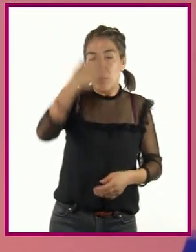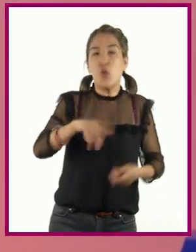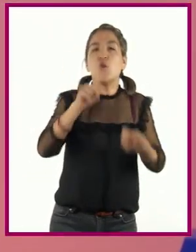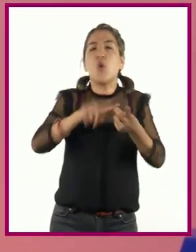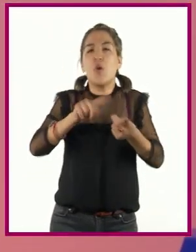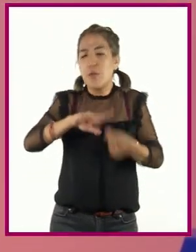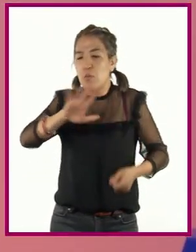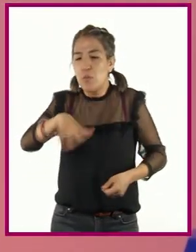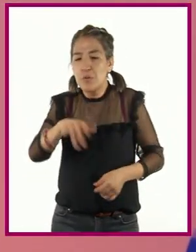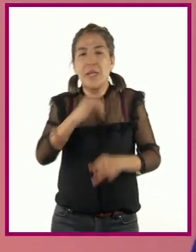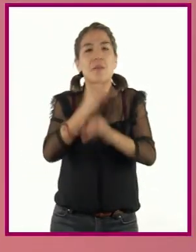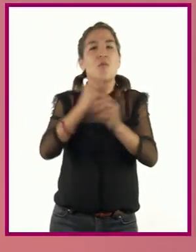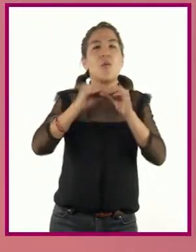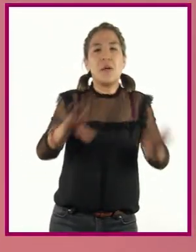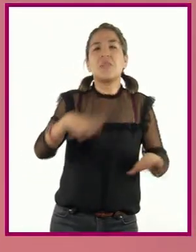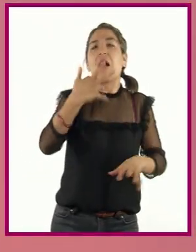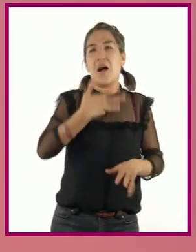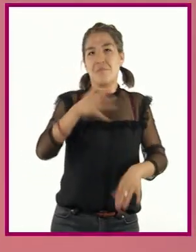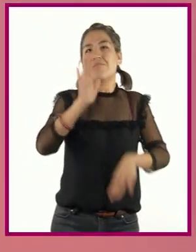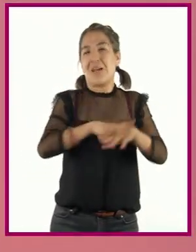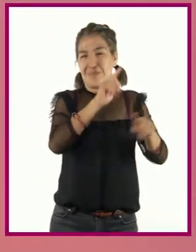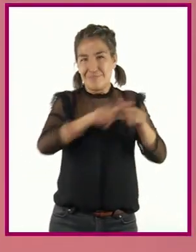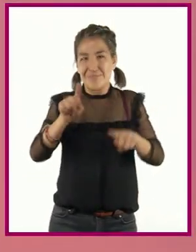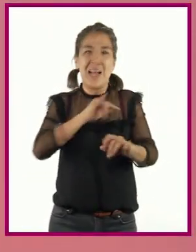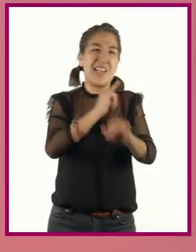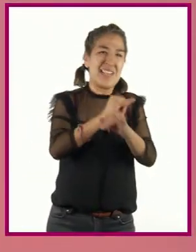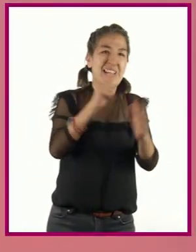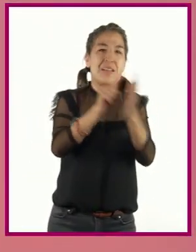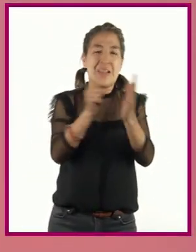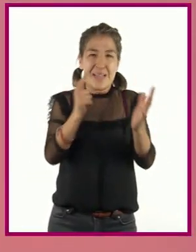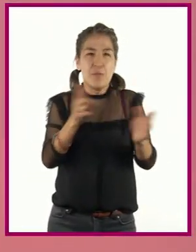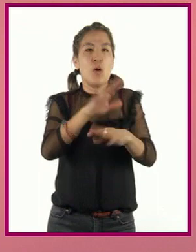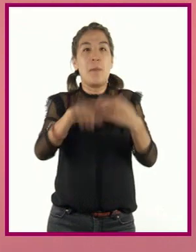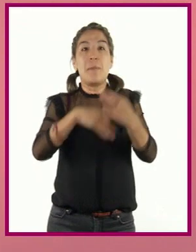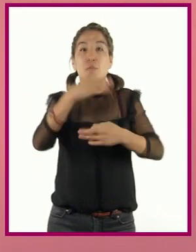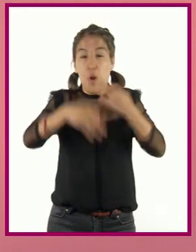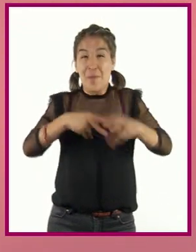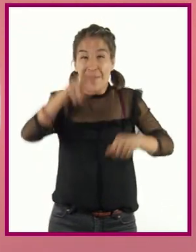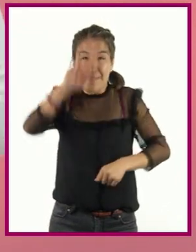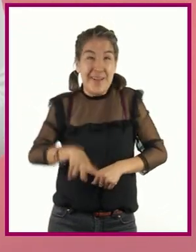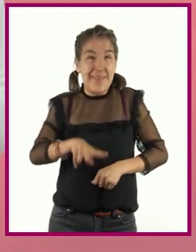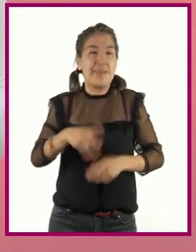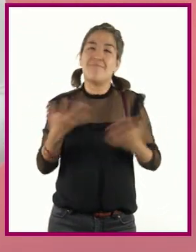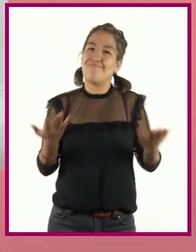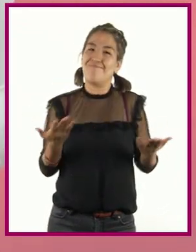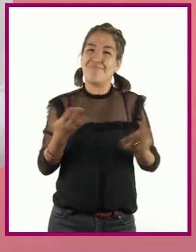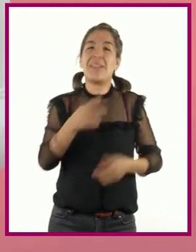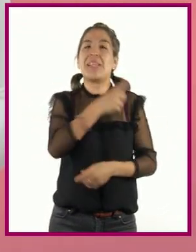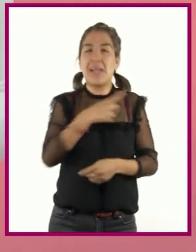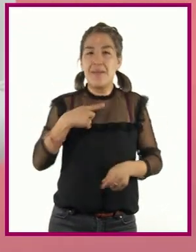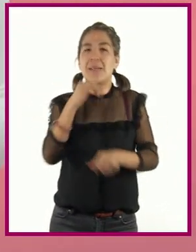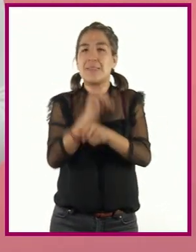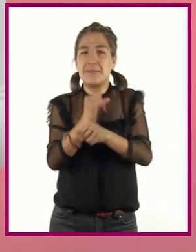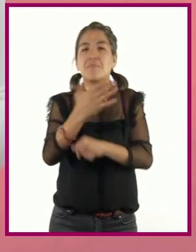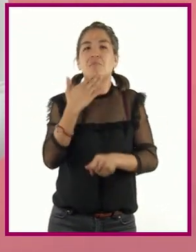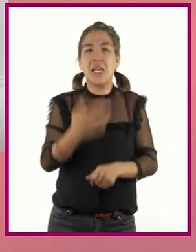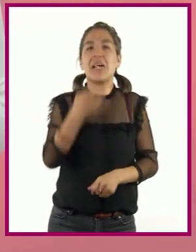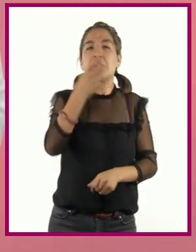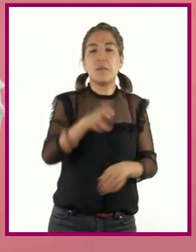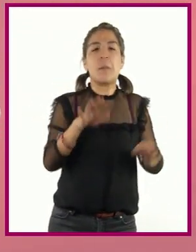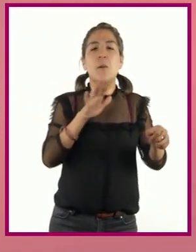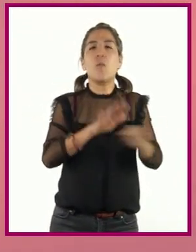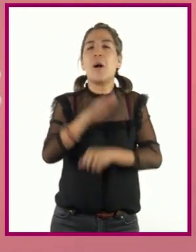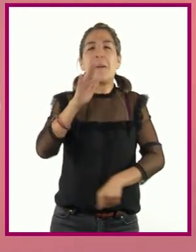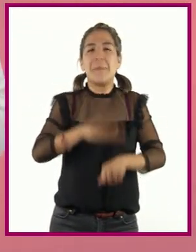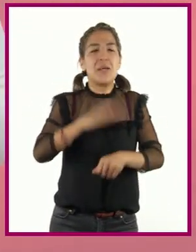pues existen diversos medios para obtenerla, pero no toda puede ser veraz. Efectivamente, por tal razón lo más común y